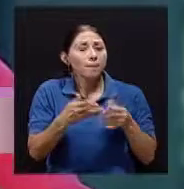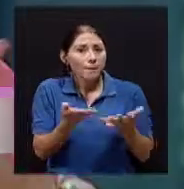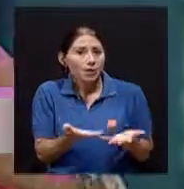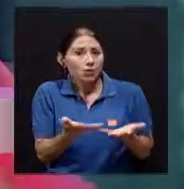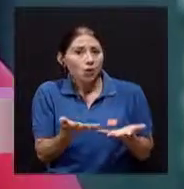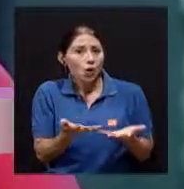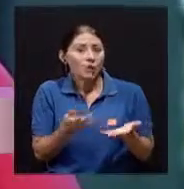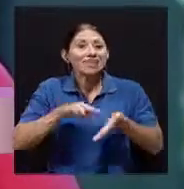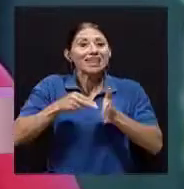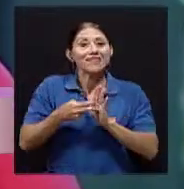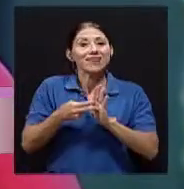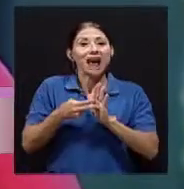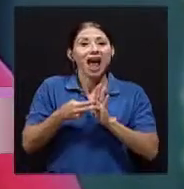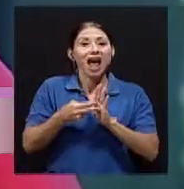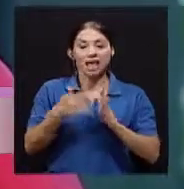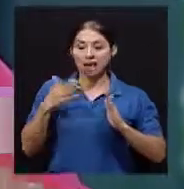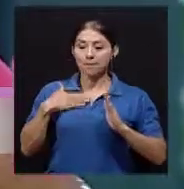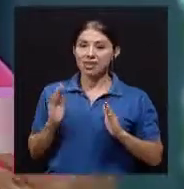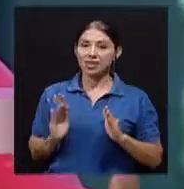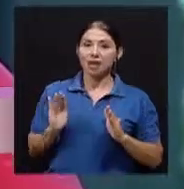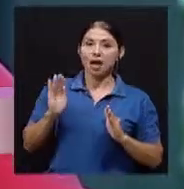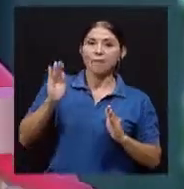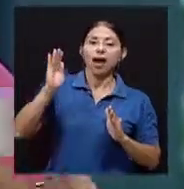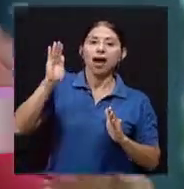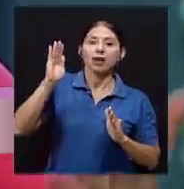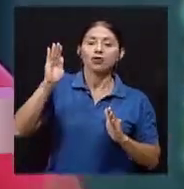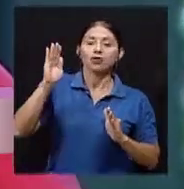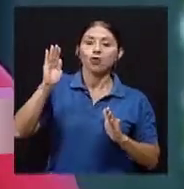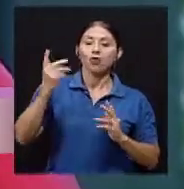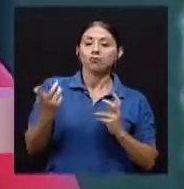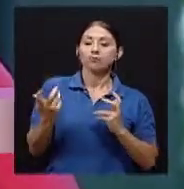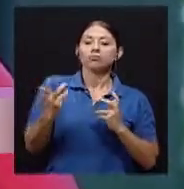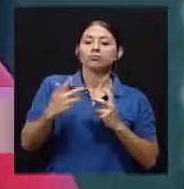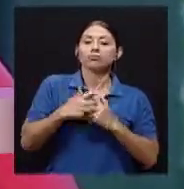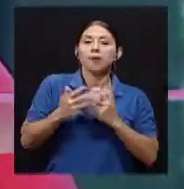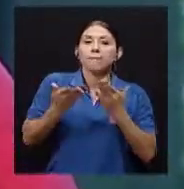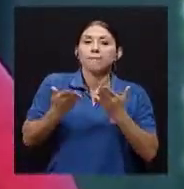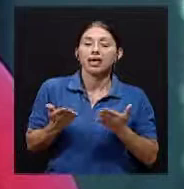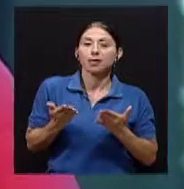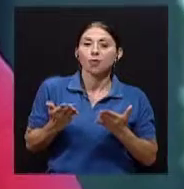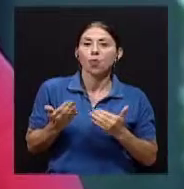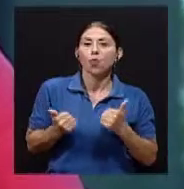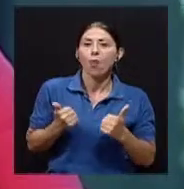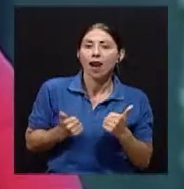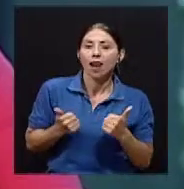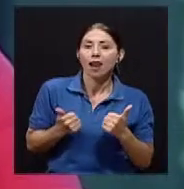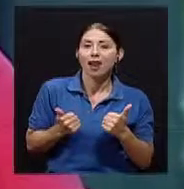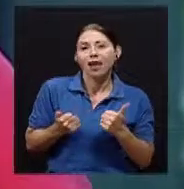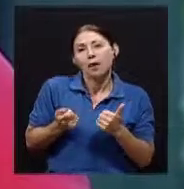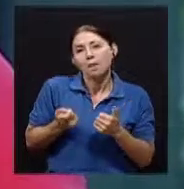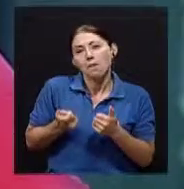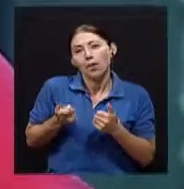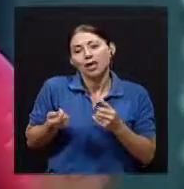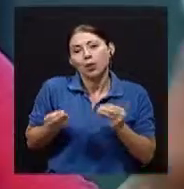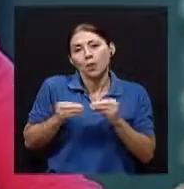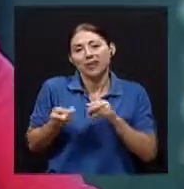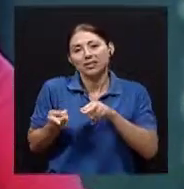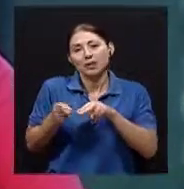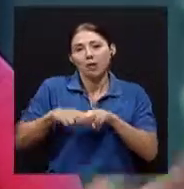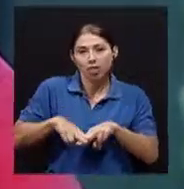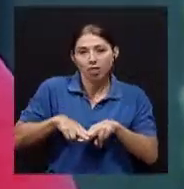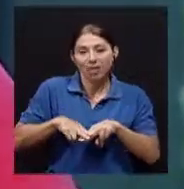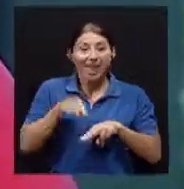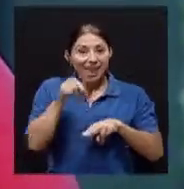esperamos tener de acuerdo a nuestro tamaño. ¿Verdad? No tanto a nuestra edad, sino a nuestro tamaño. Por supuesto, tiene que ver un poquito si somos niños, si